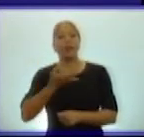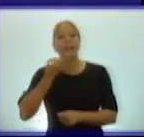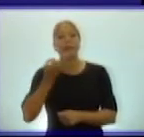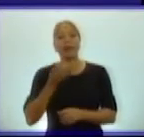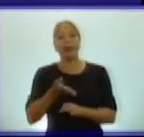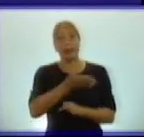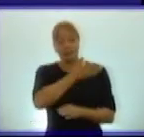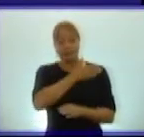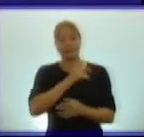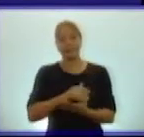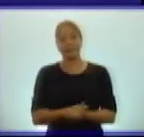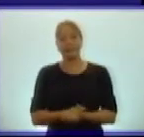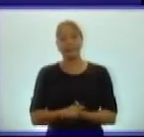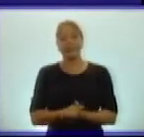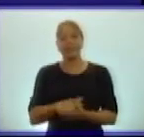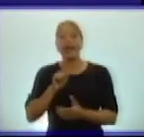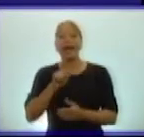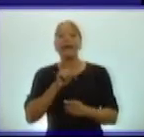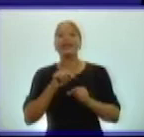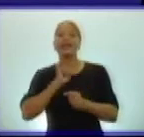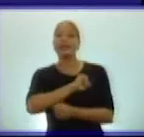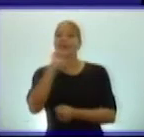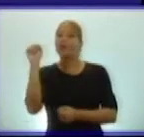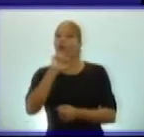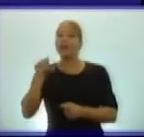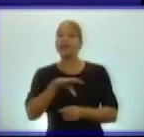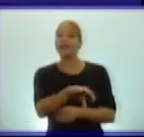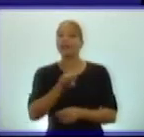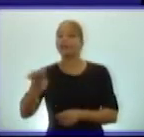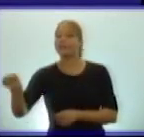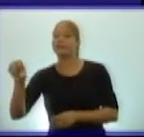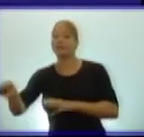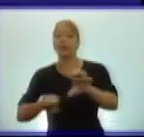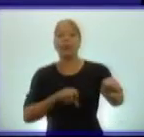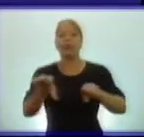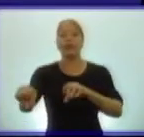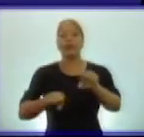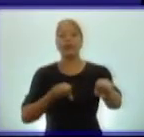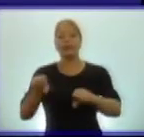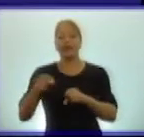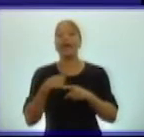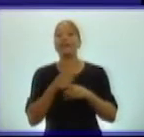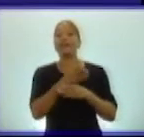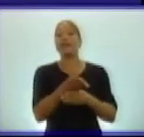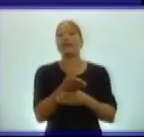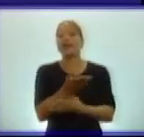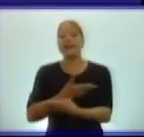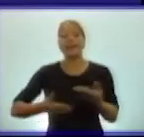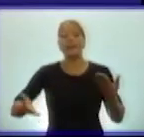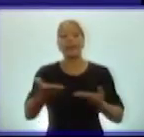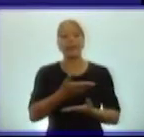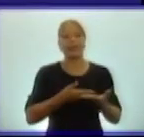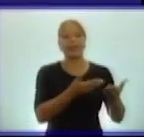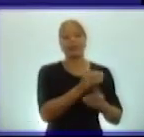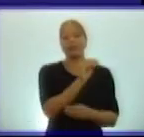hace un momento que en esa conquista de los territorios, las tierras se fueron repartiendo a partir de la jerarquía militar